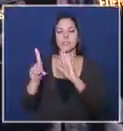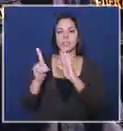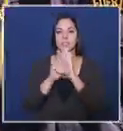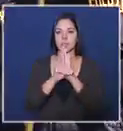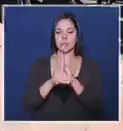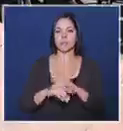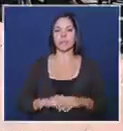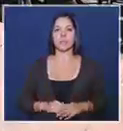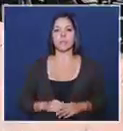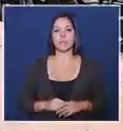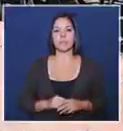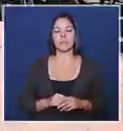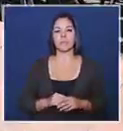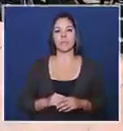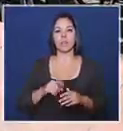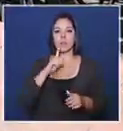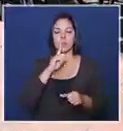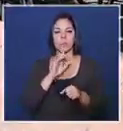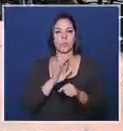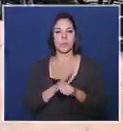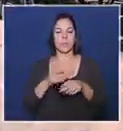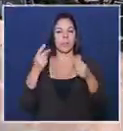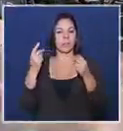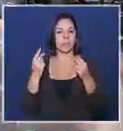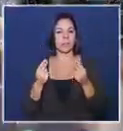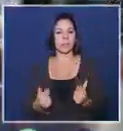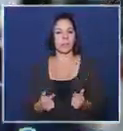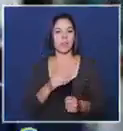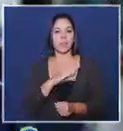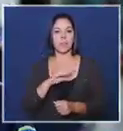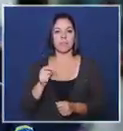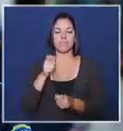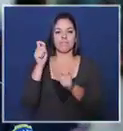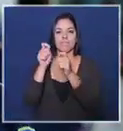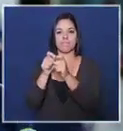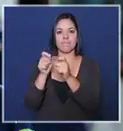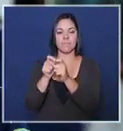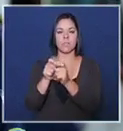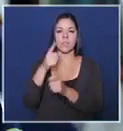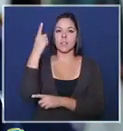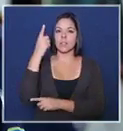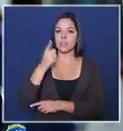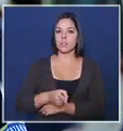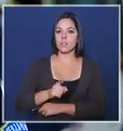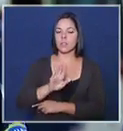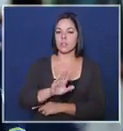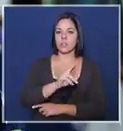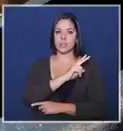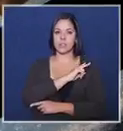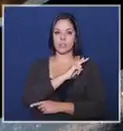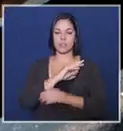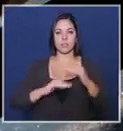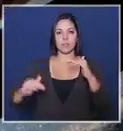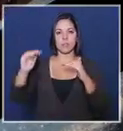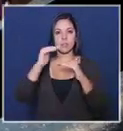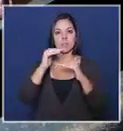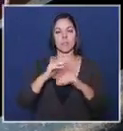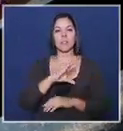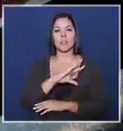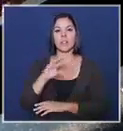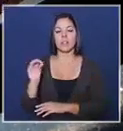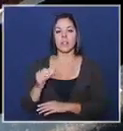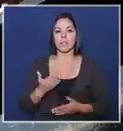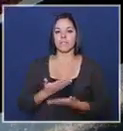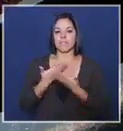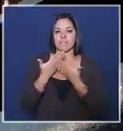Derecho, obedecer con prontitud y puntualidad las órdenes de vuestros superiores